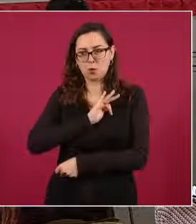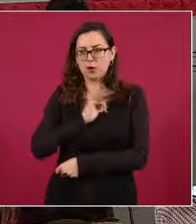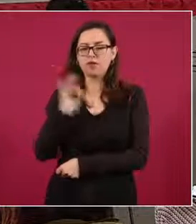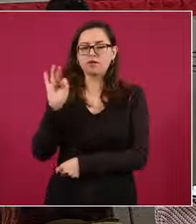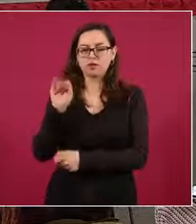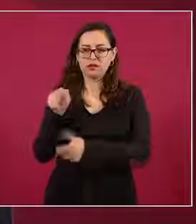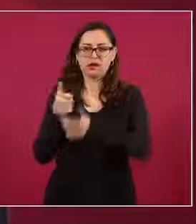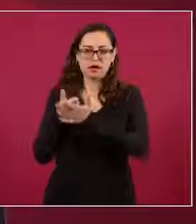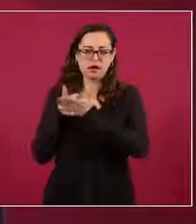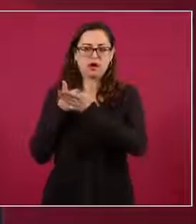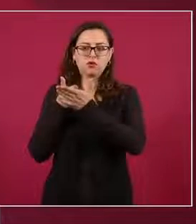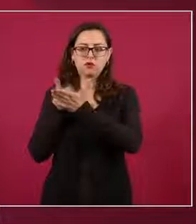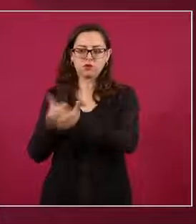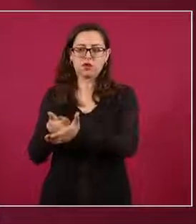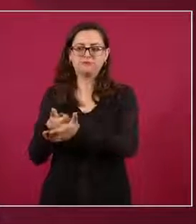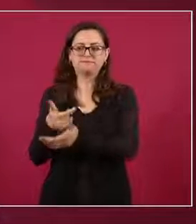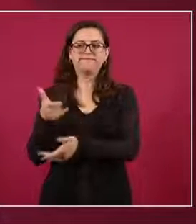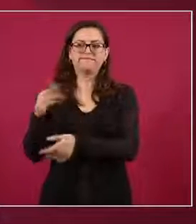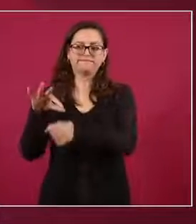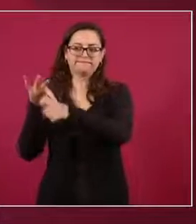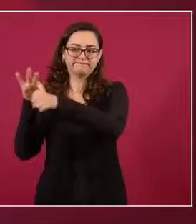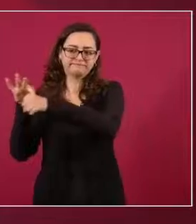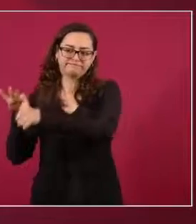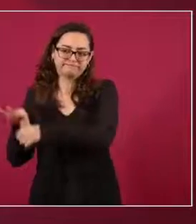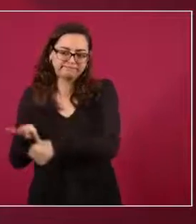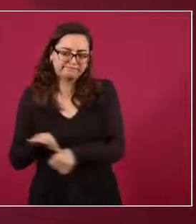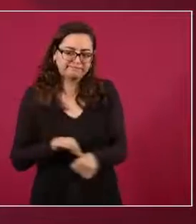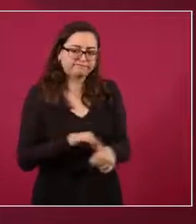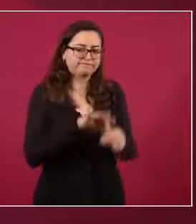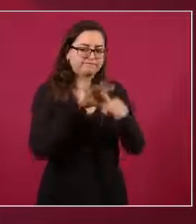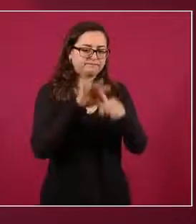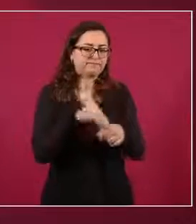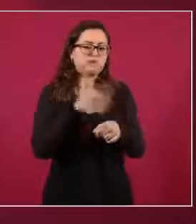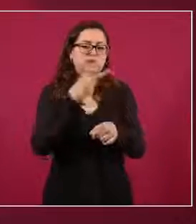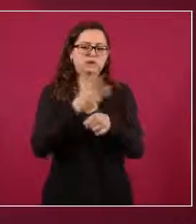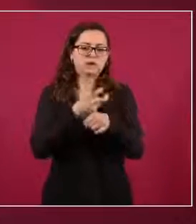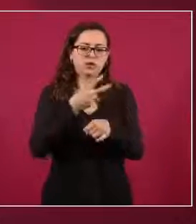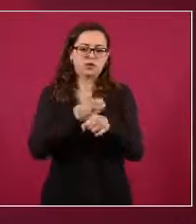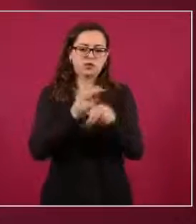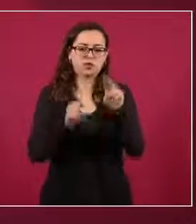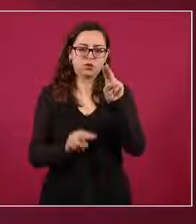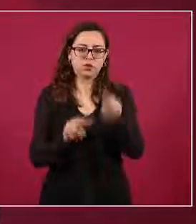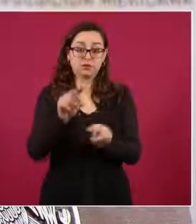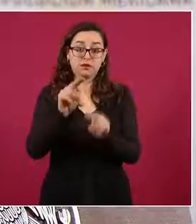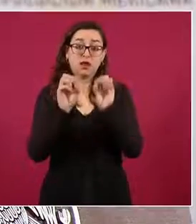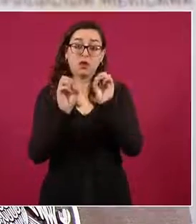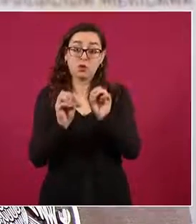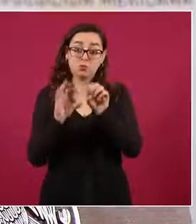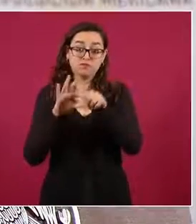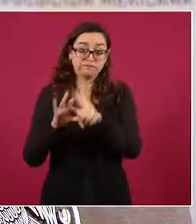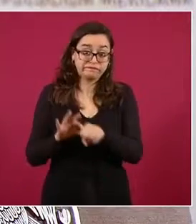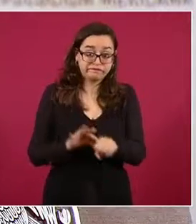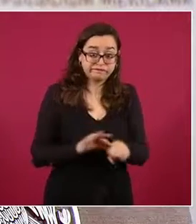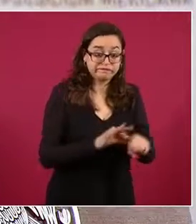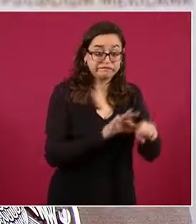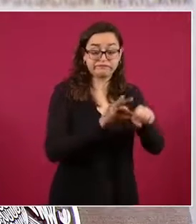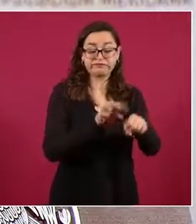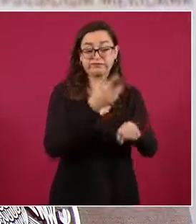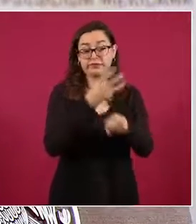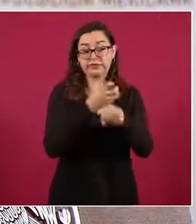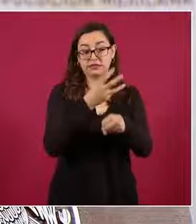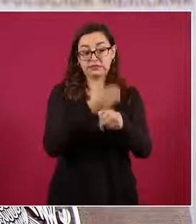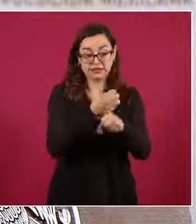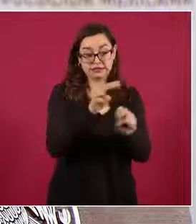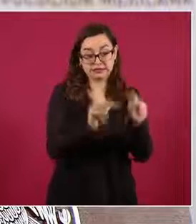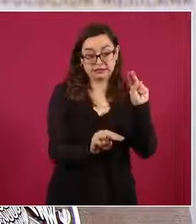y ser referidos a las personas al segundo nivel o al tercer nivel cuando es necesario. La búsqueda es